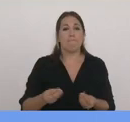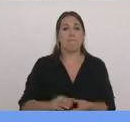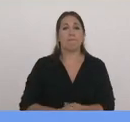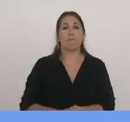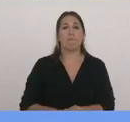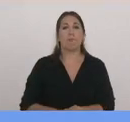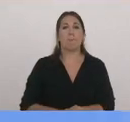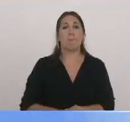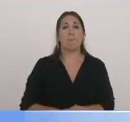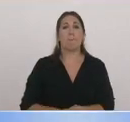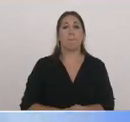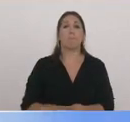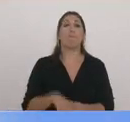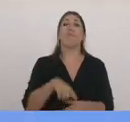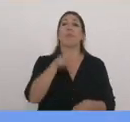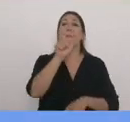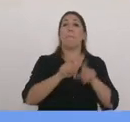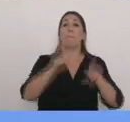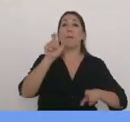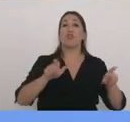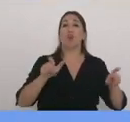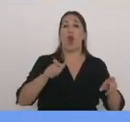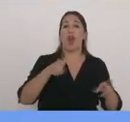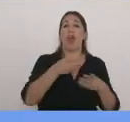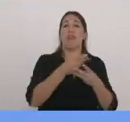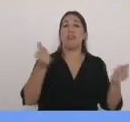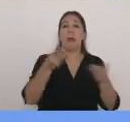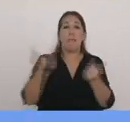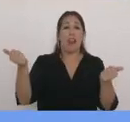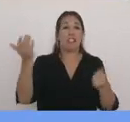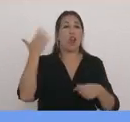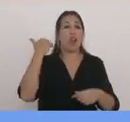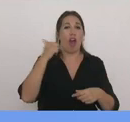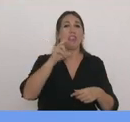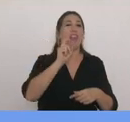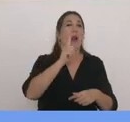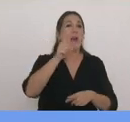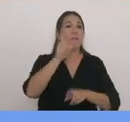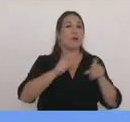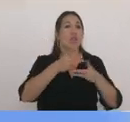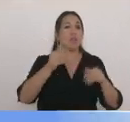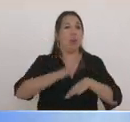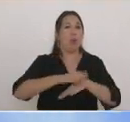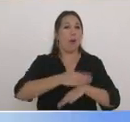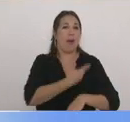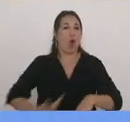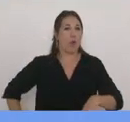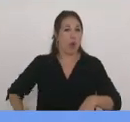a las 30.000 víctimas de la dictadura asesina que asoló a nuestra